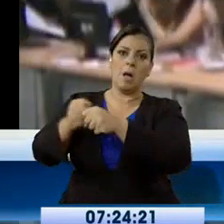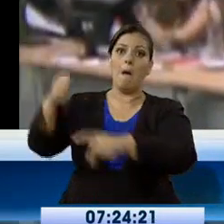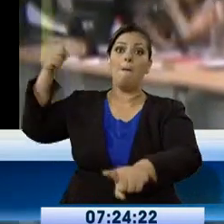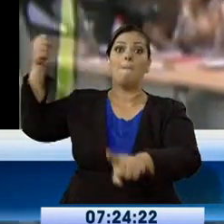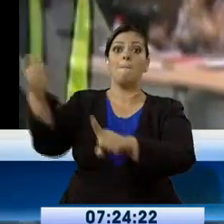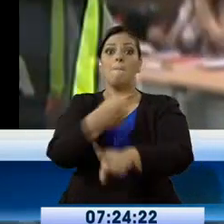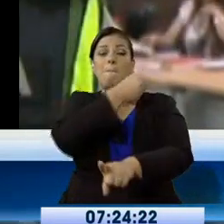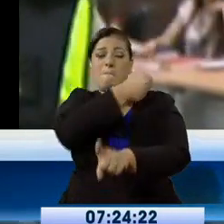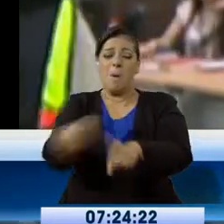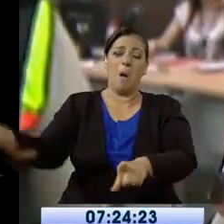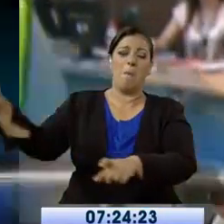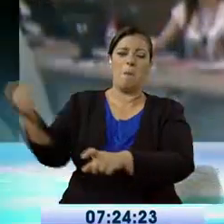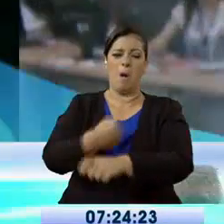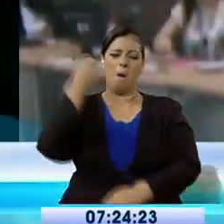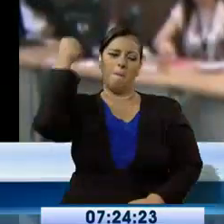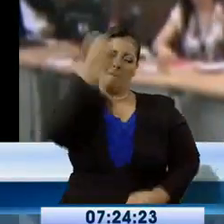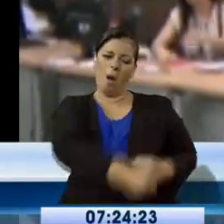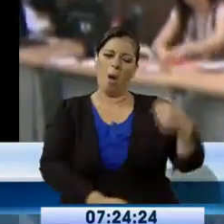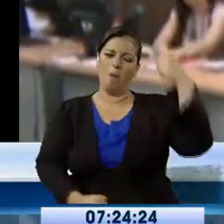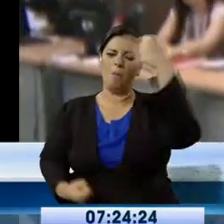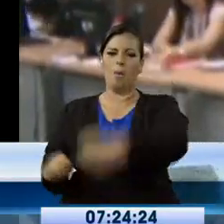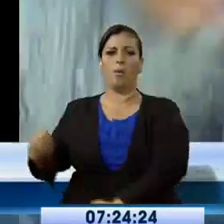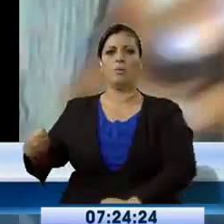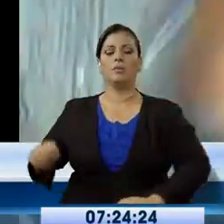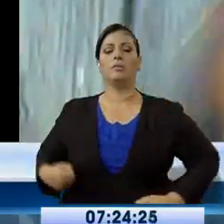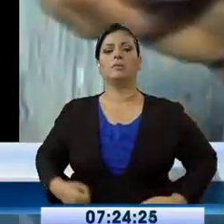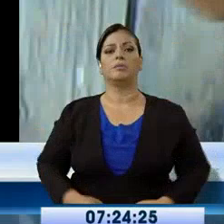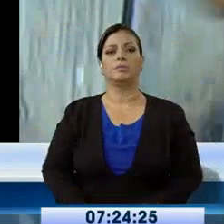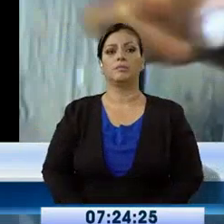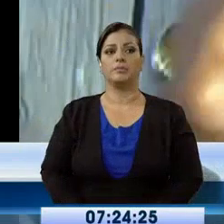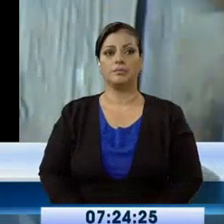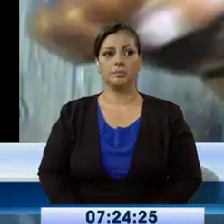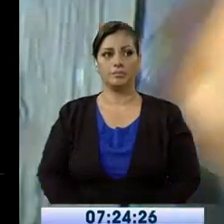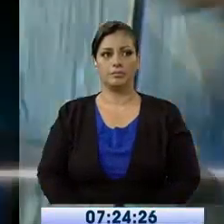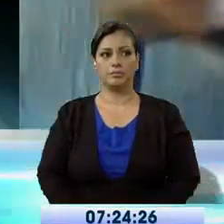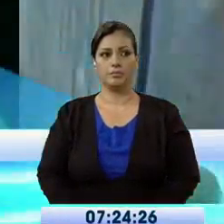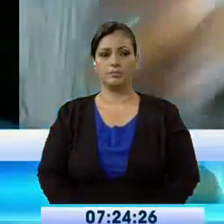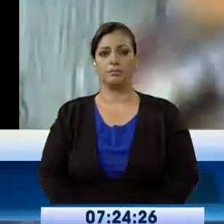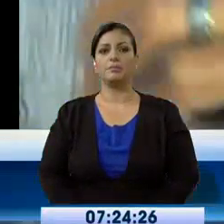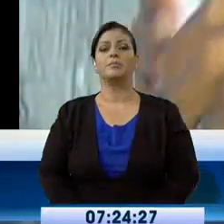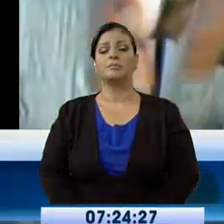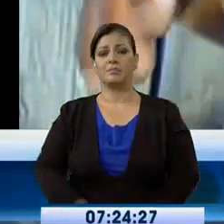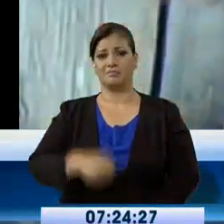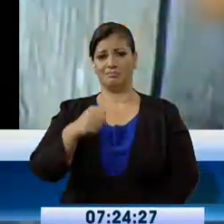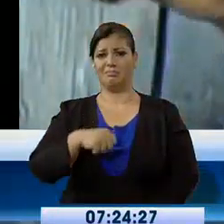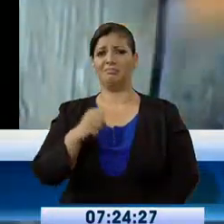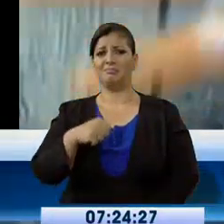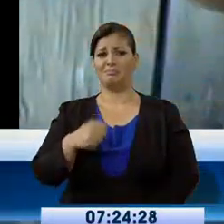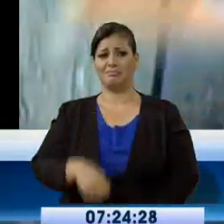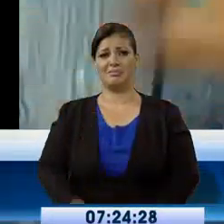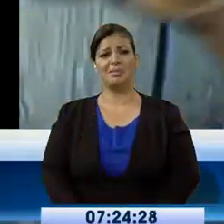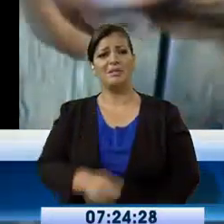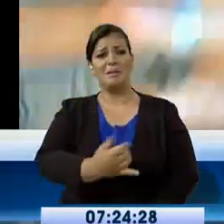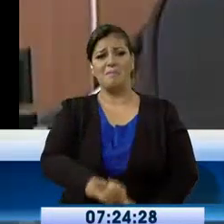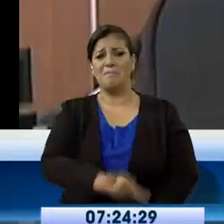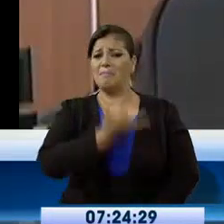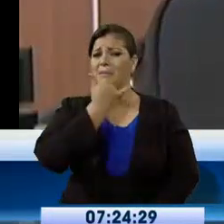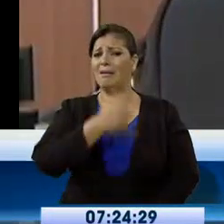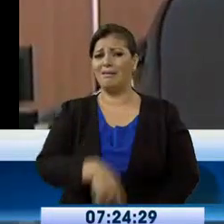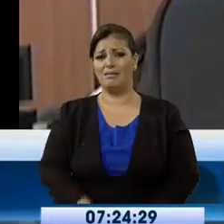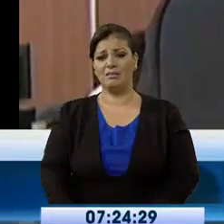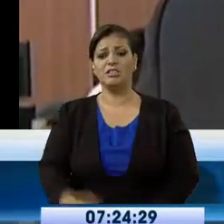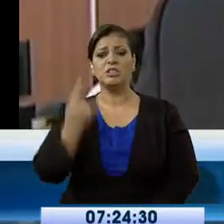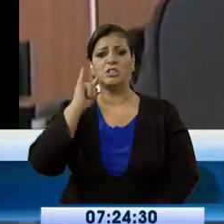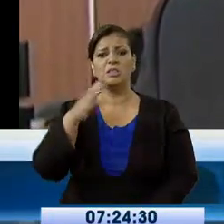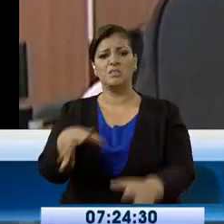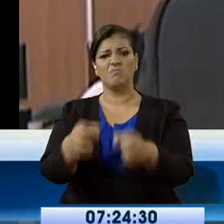por ciudadanos que es del sector. Aceptó el hecho que había realizado en el momento. El día de